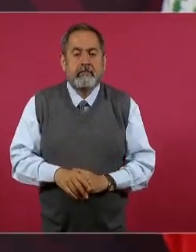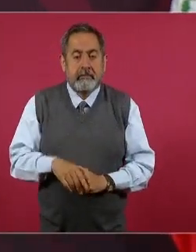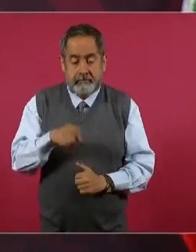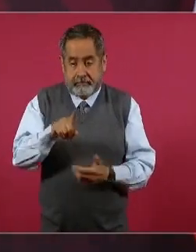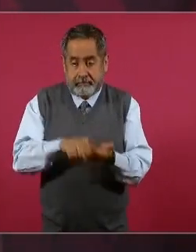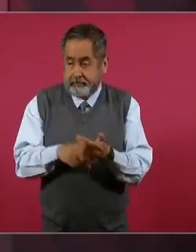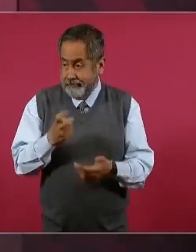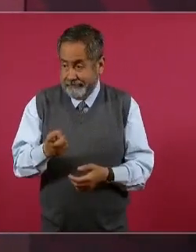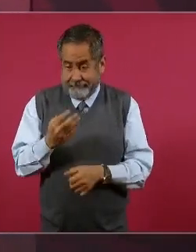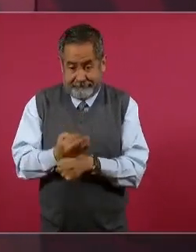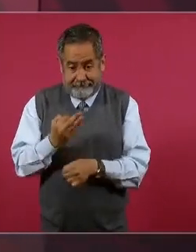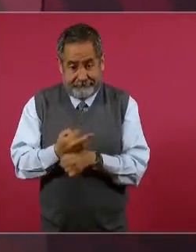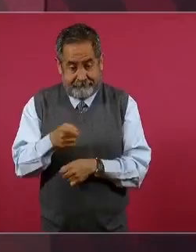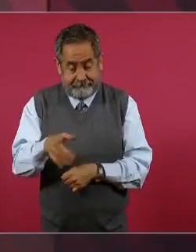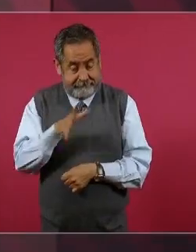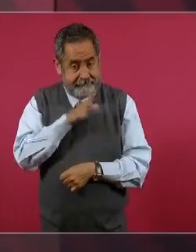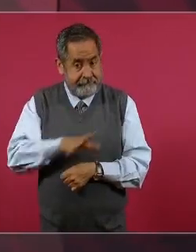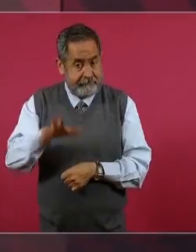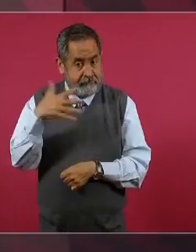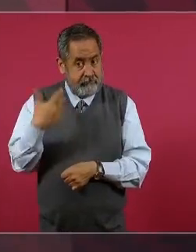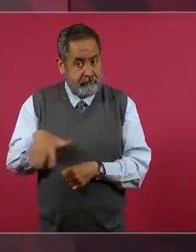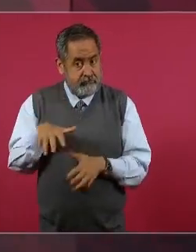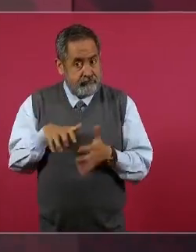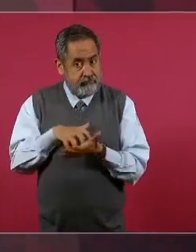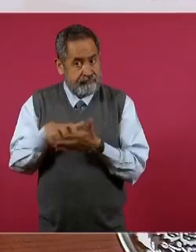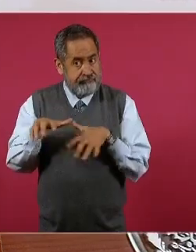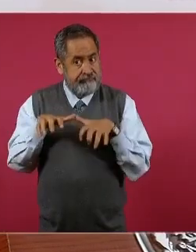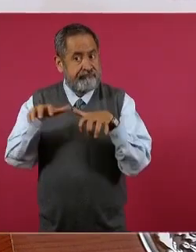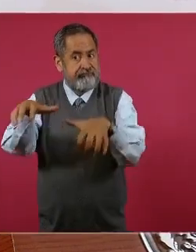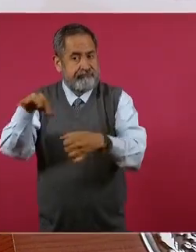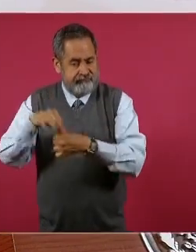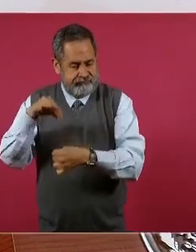Pero esto, porque